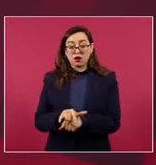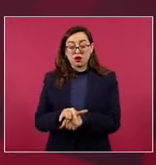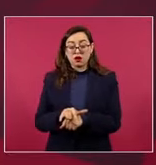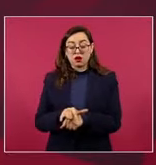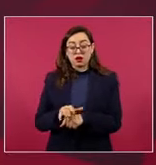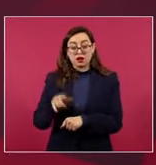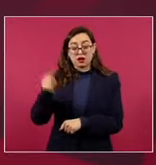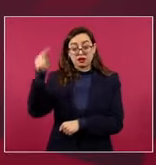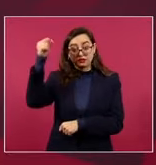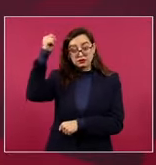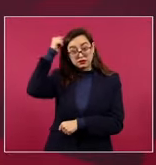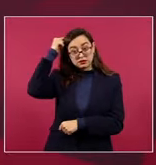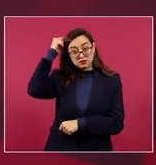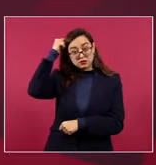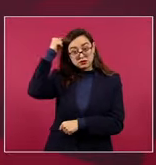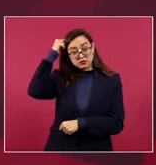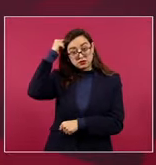Texcoco.